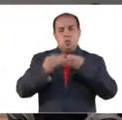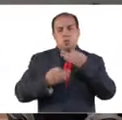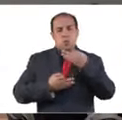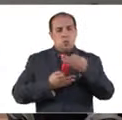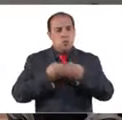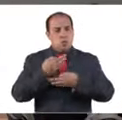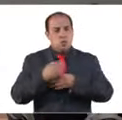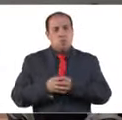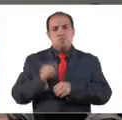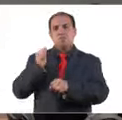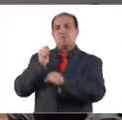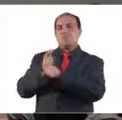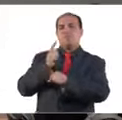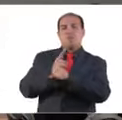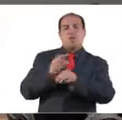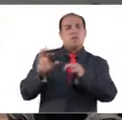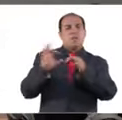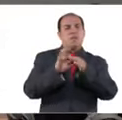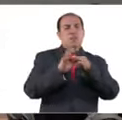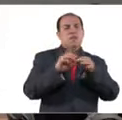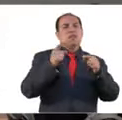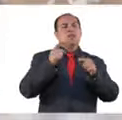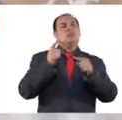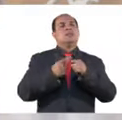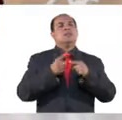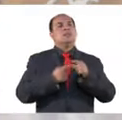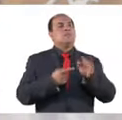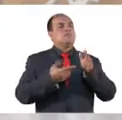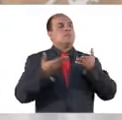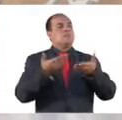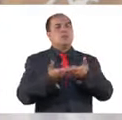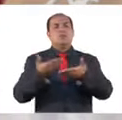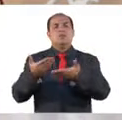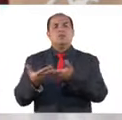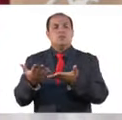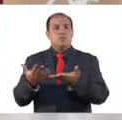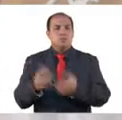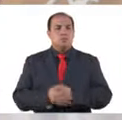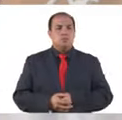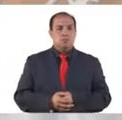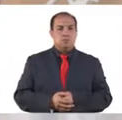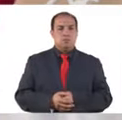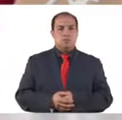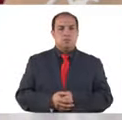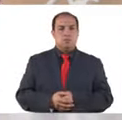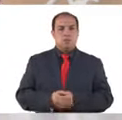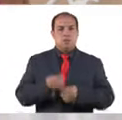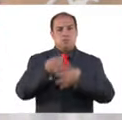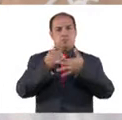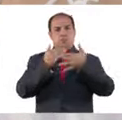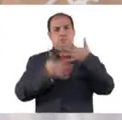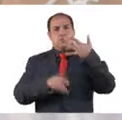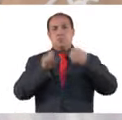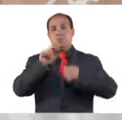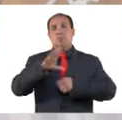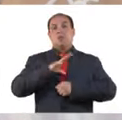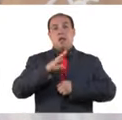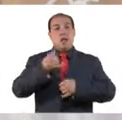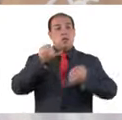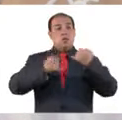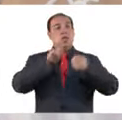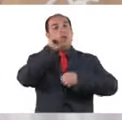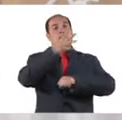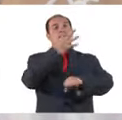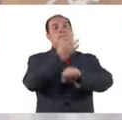se ha encontrado, los vínculos, quién presentó a quién, un montón de cosas que inclusive aparecen en juicios de Estados Unidos.